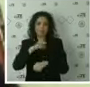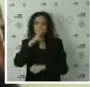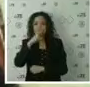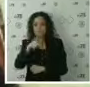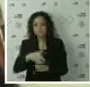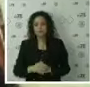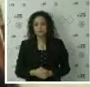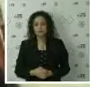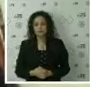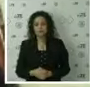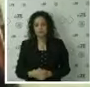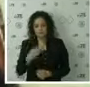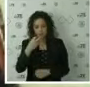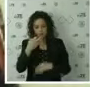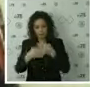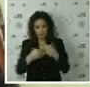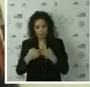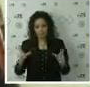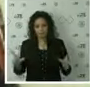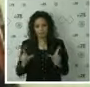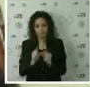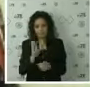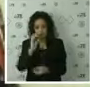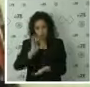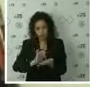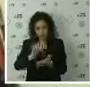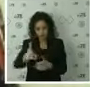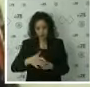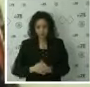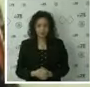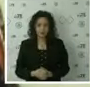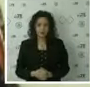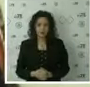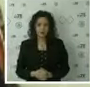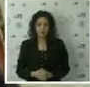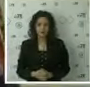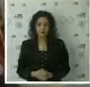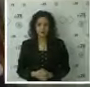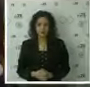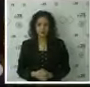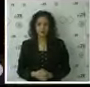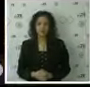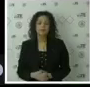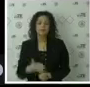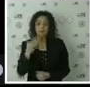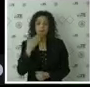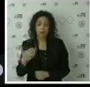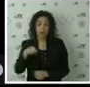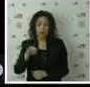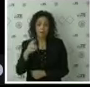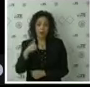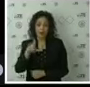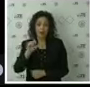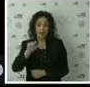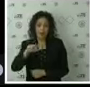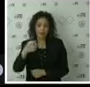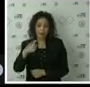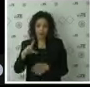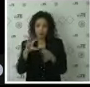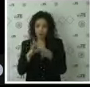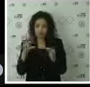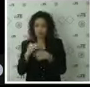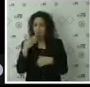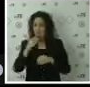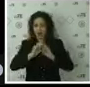Y pues sería toda mi participación. Gracias. Muy bien, Miguel Ángel, muy claro también tus